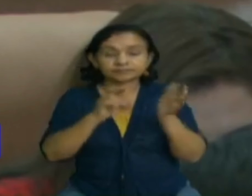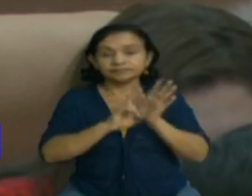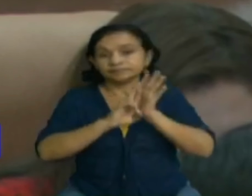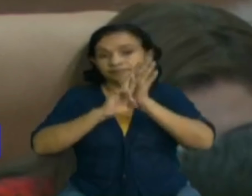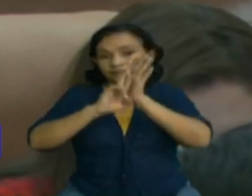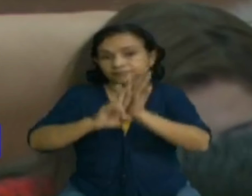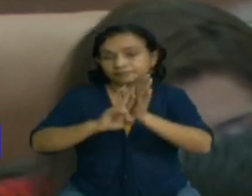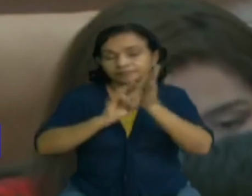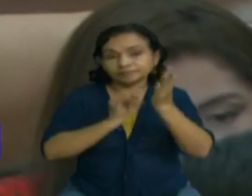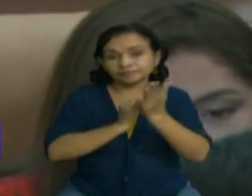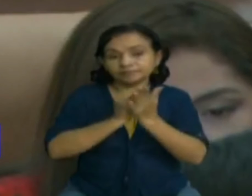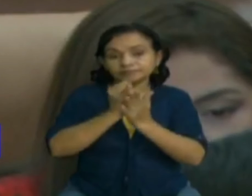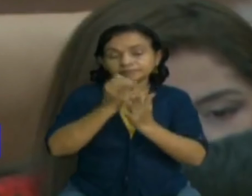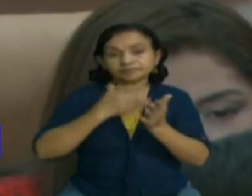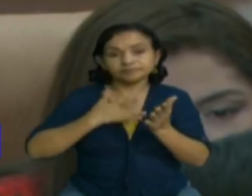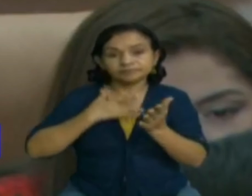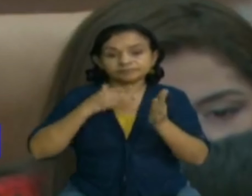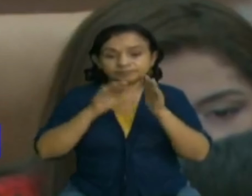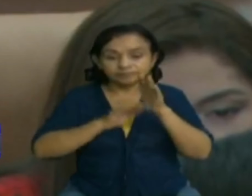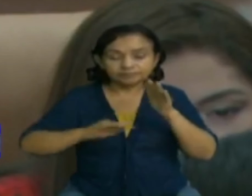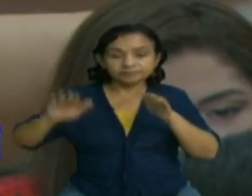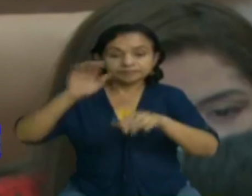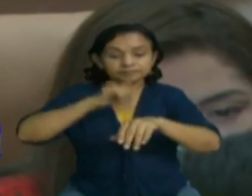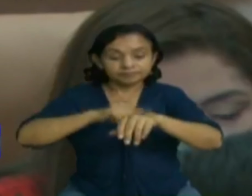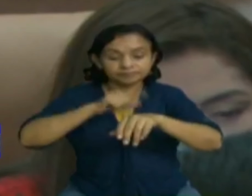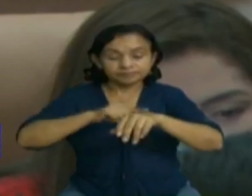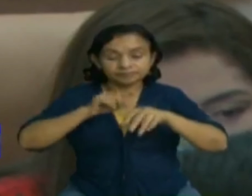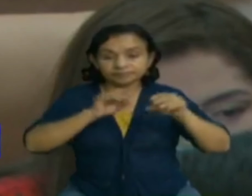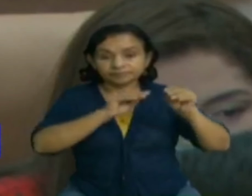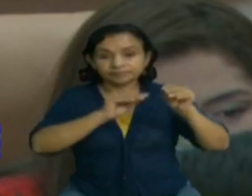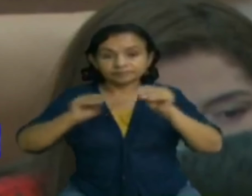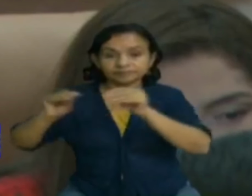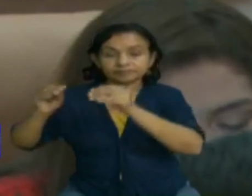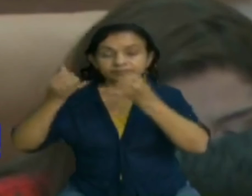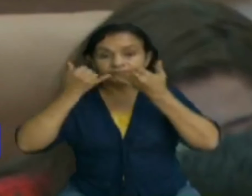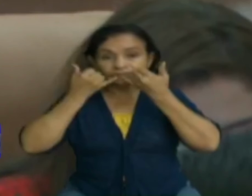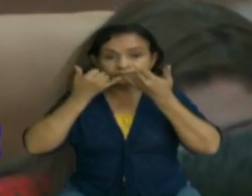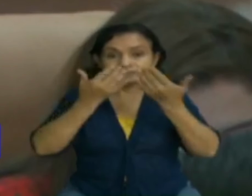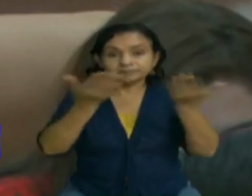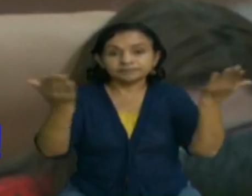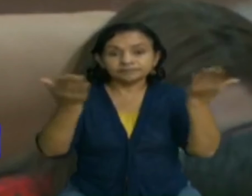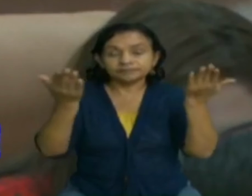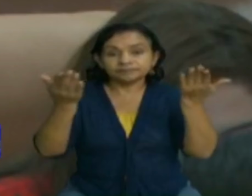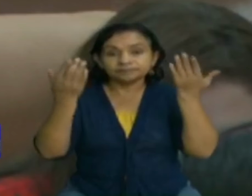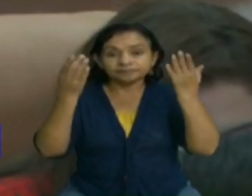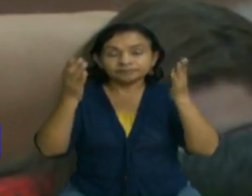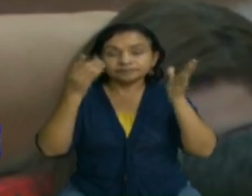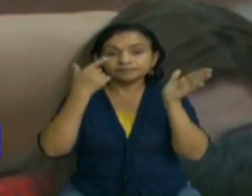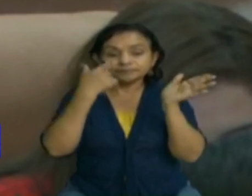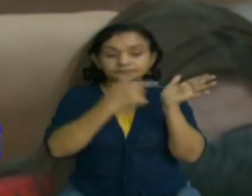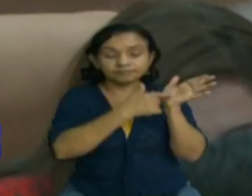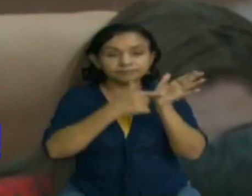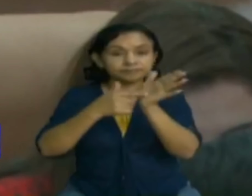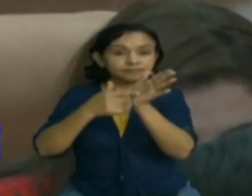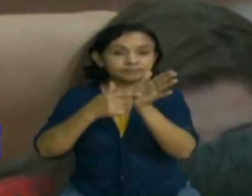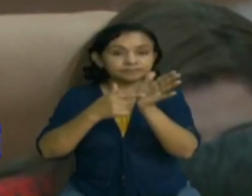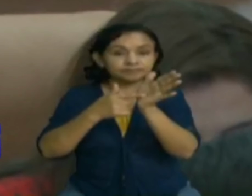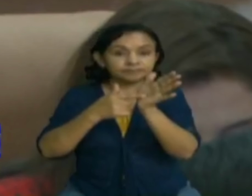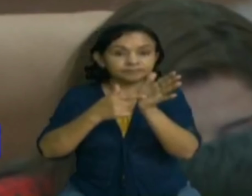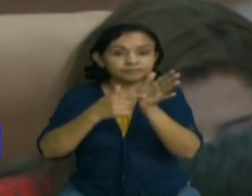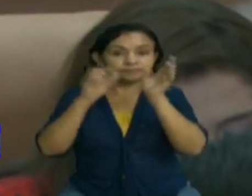de la investigación requieran mayor tiempo para completar la información o elementos de prueba suficientes